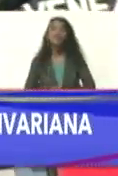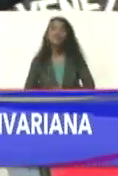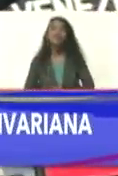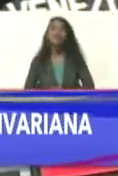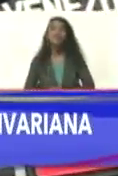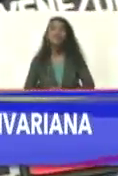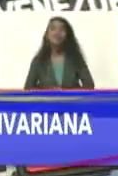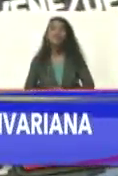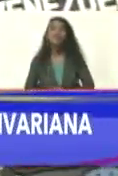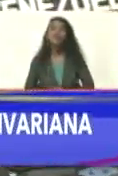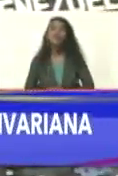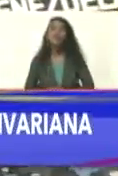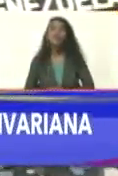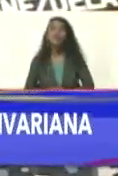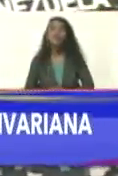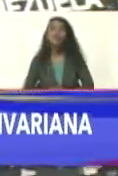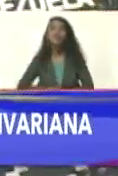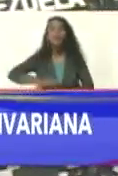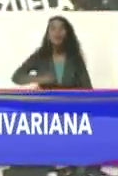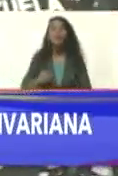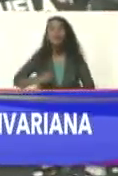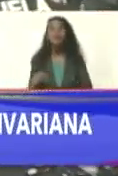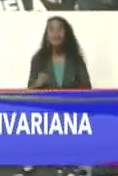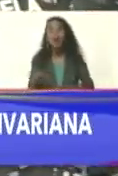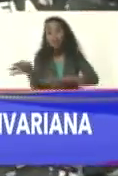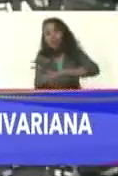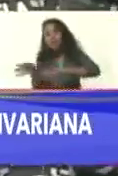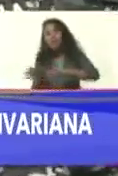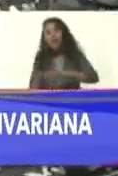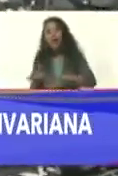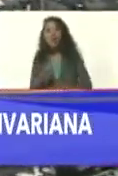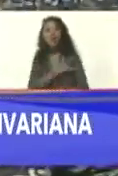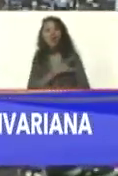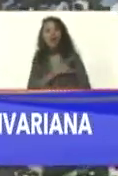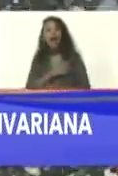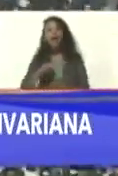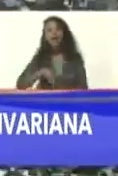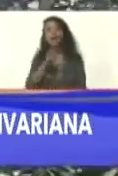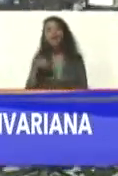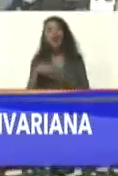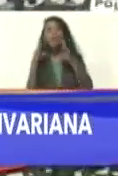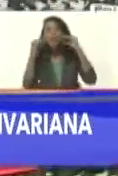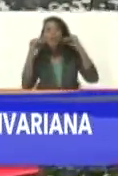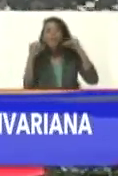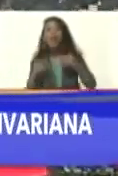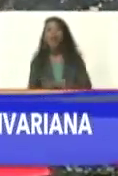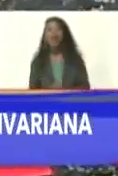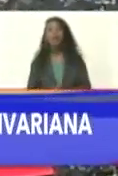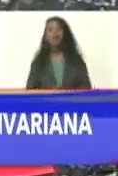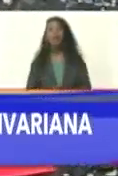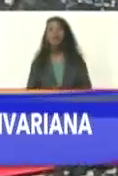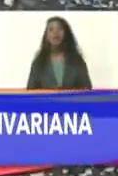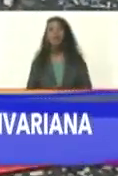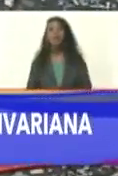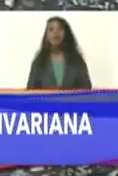de las policías municipales, de la Universidad Nacional Experimental.